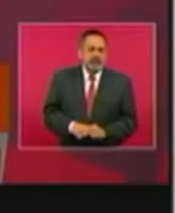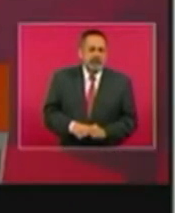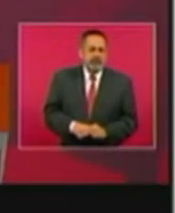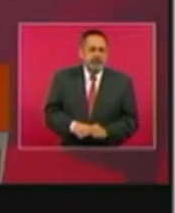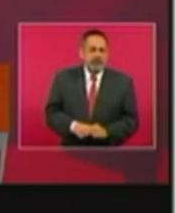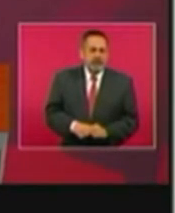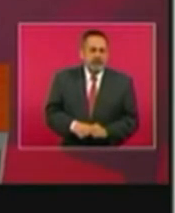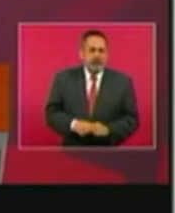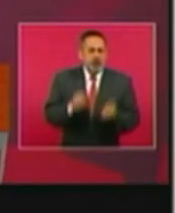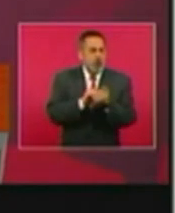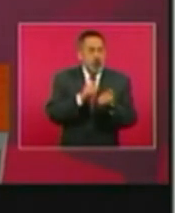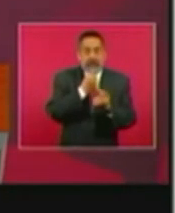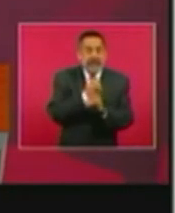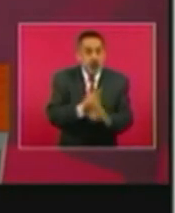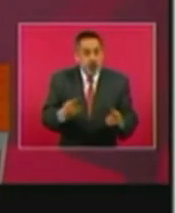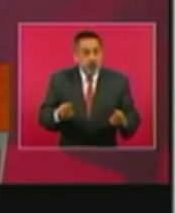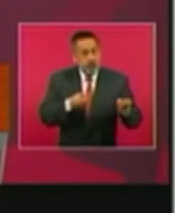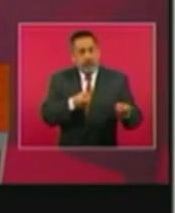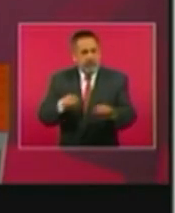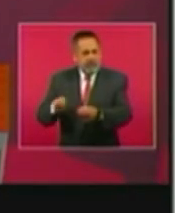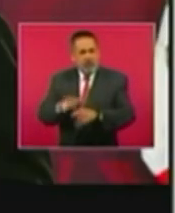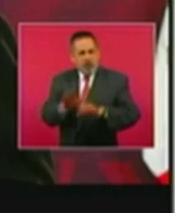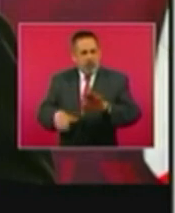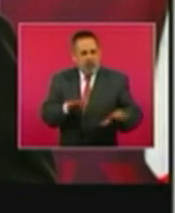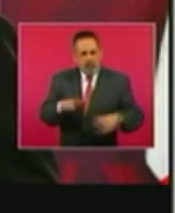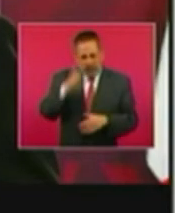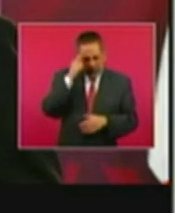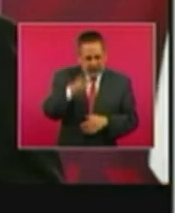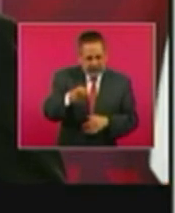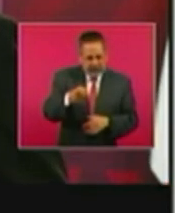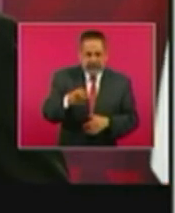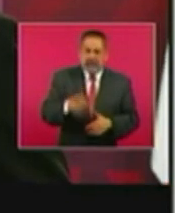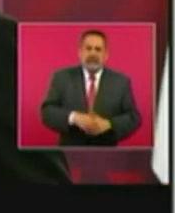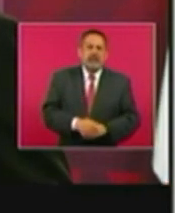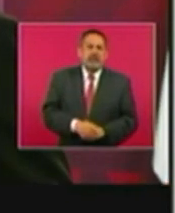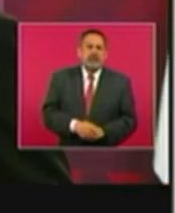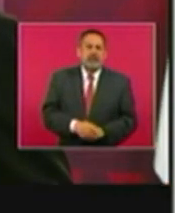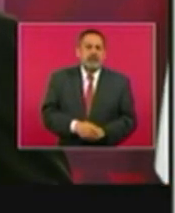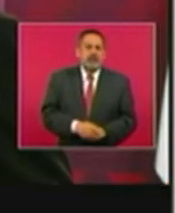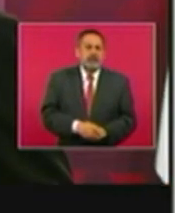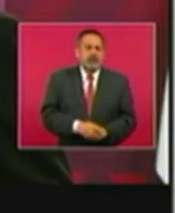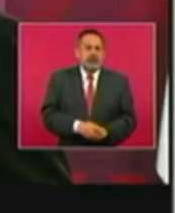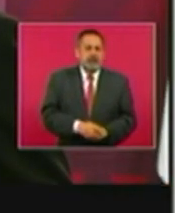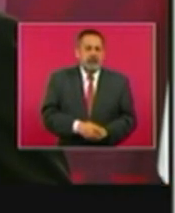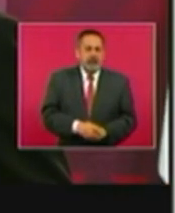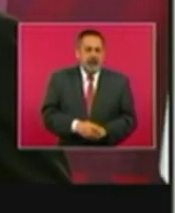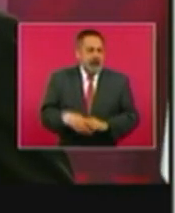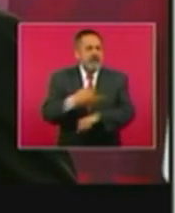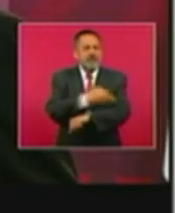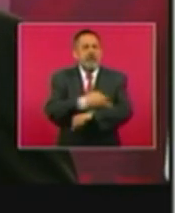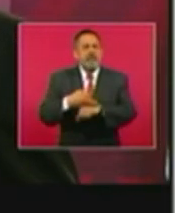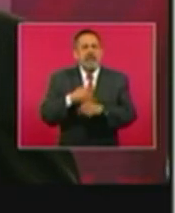de México, que la Fiscalía ahora tendrá que presentar, ponderar si la solicitud de extradición que hace los Estados Unidos